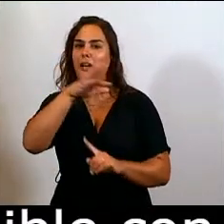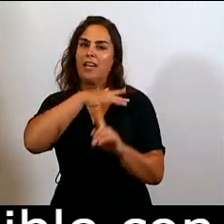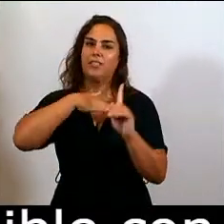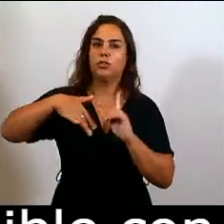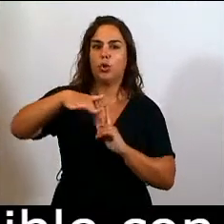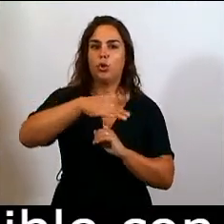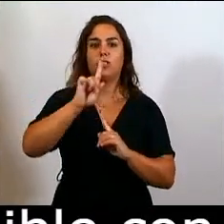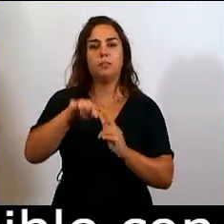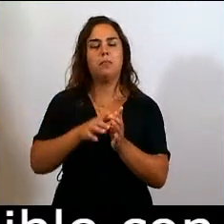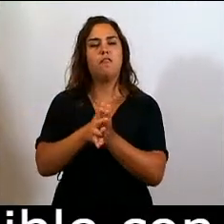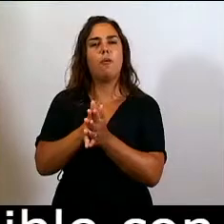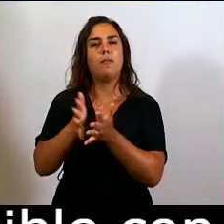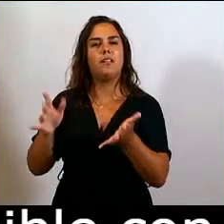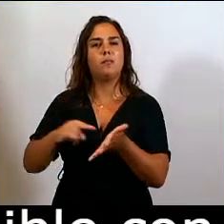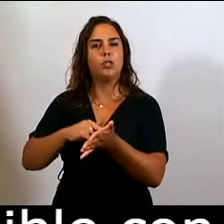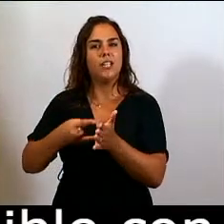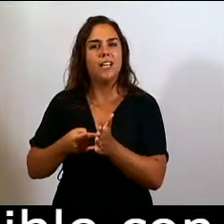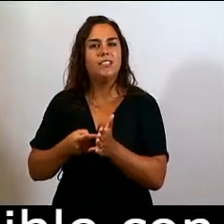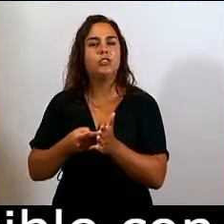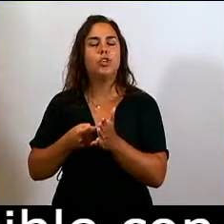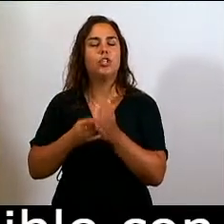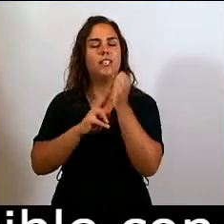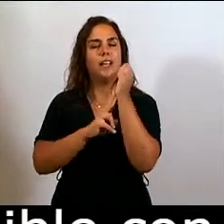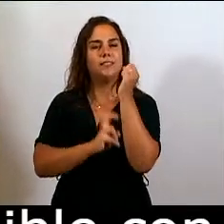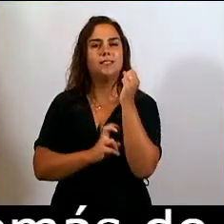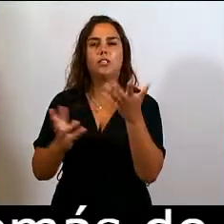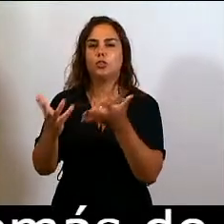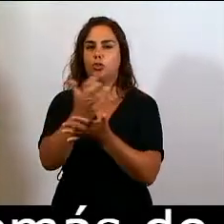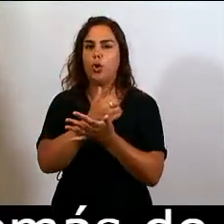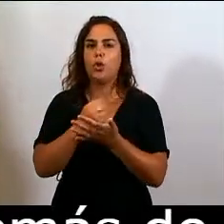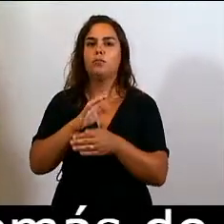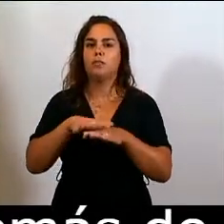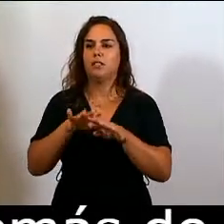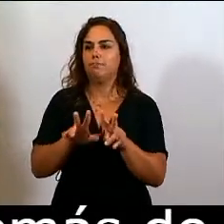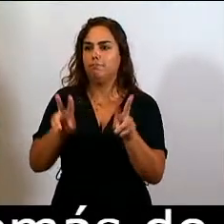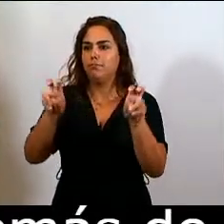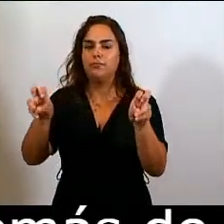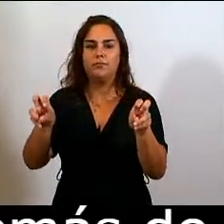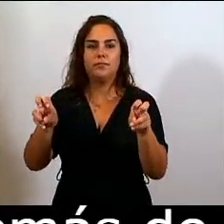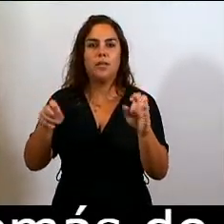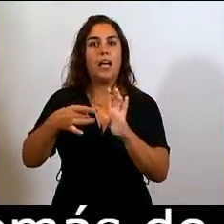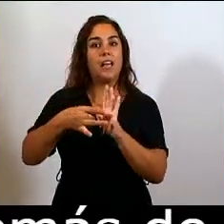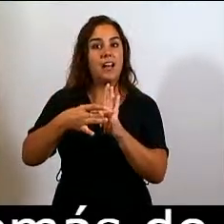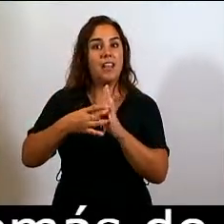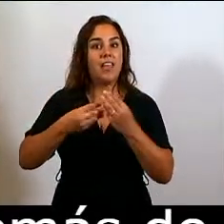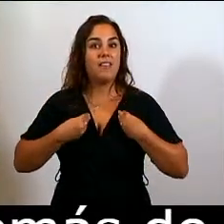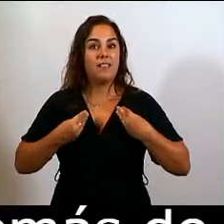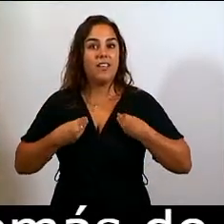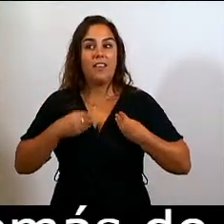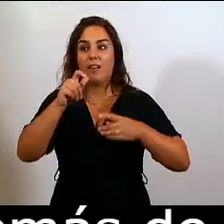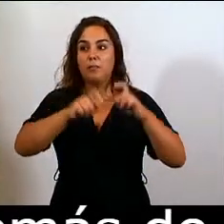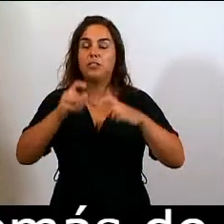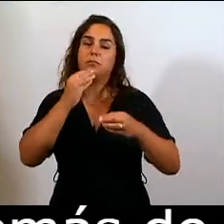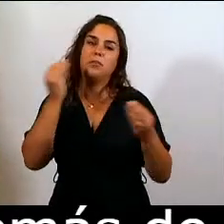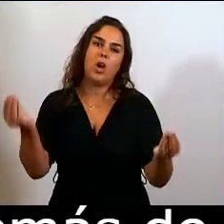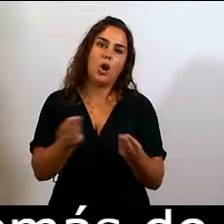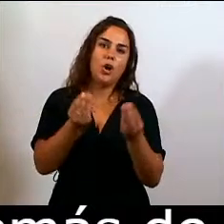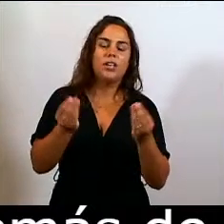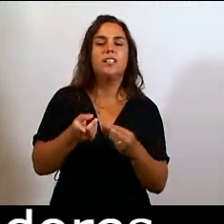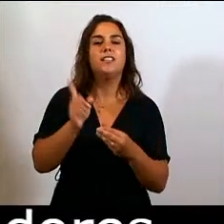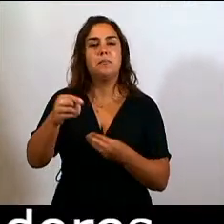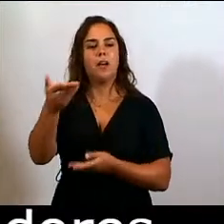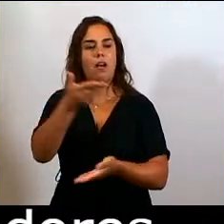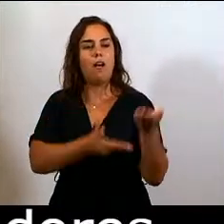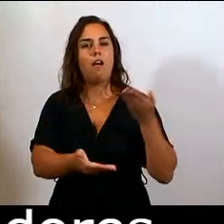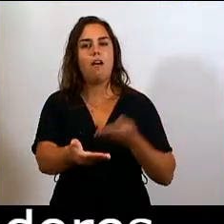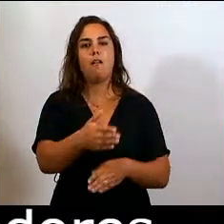de fomentar proyectos arquitectónicos funcionales e innovadores que mejoren la calidad de vida de las personas y que contribuyan a